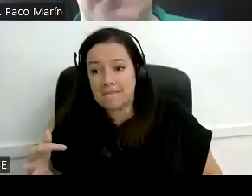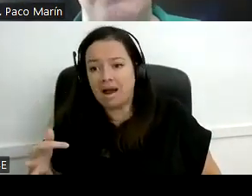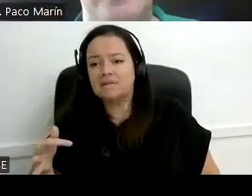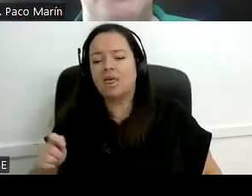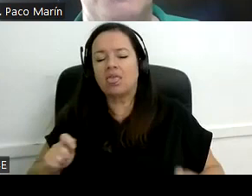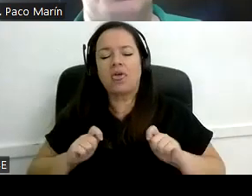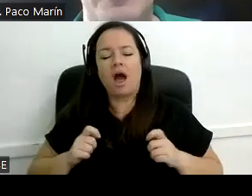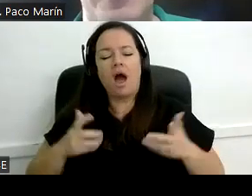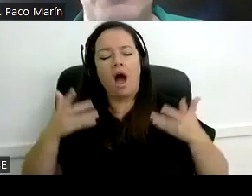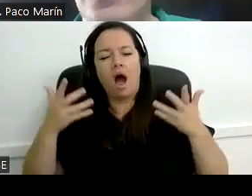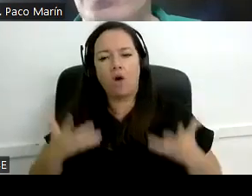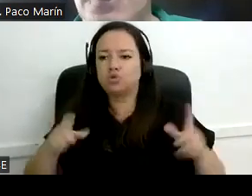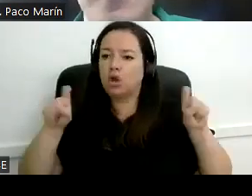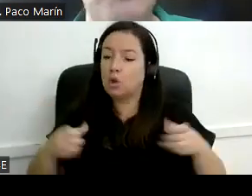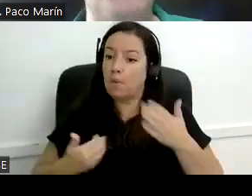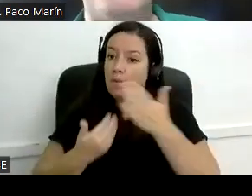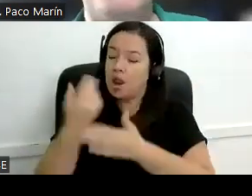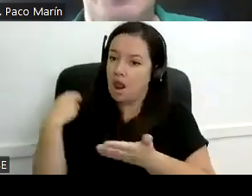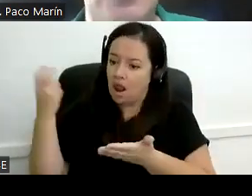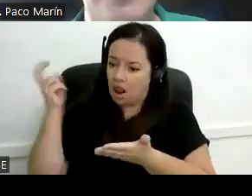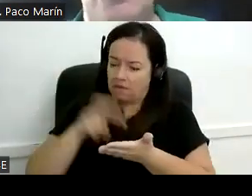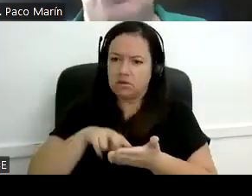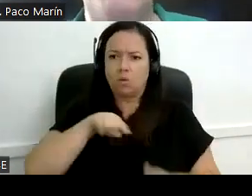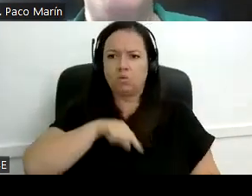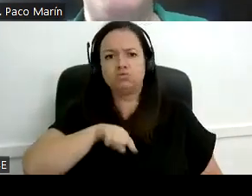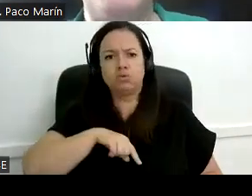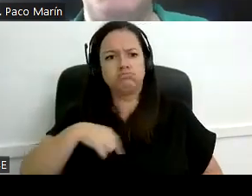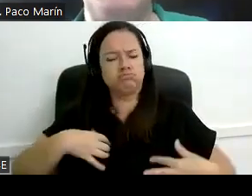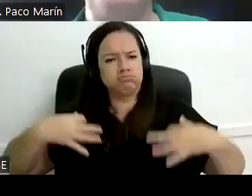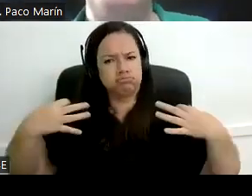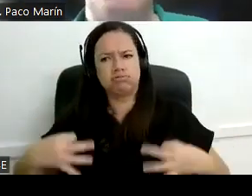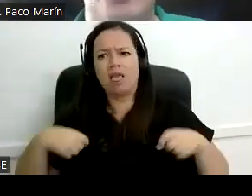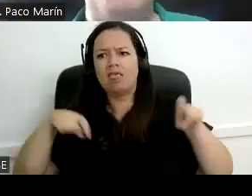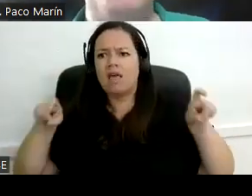reparador. Es decir, cuando nos levantamos ya descansados,